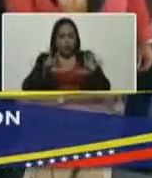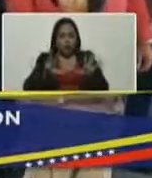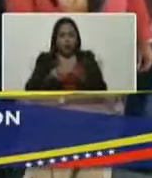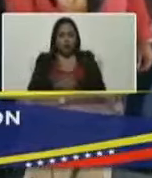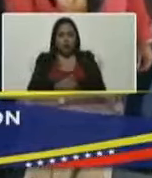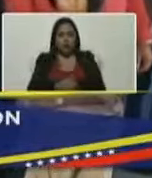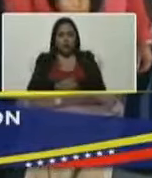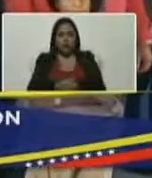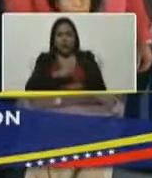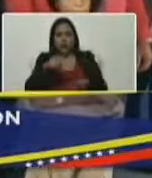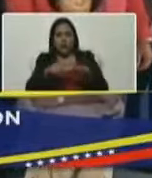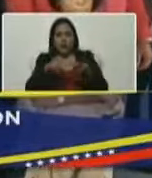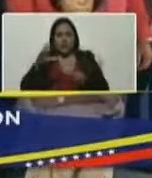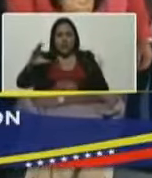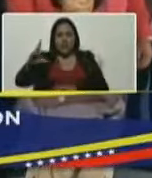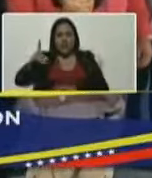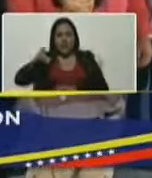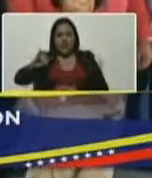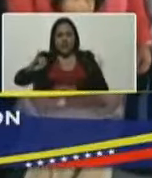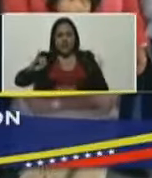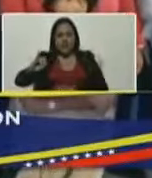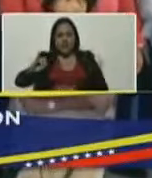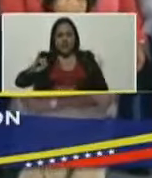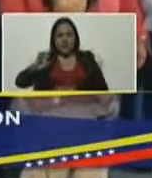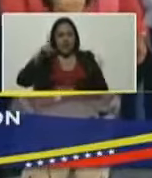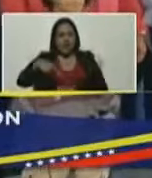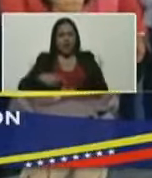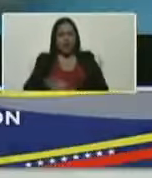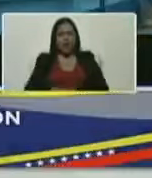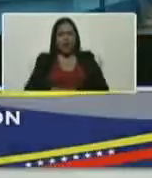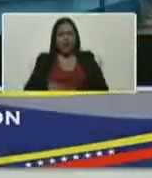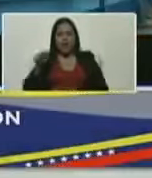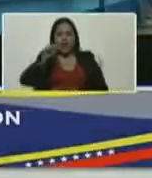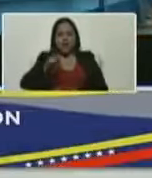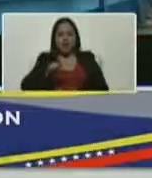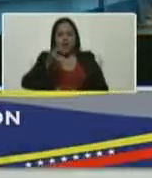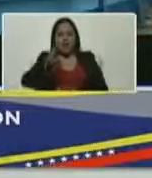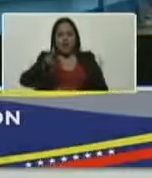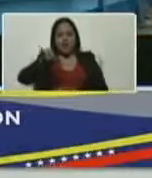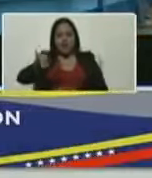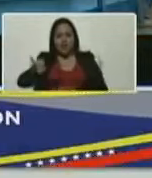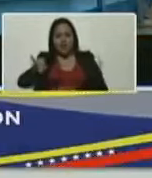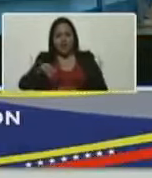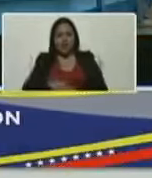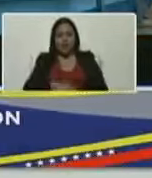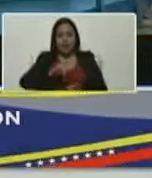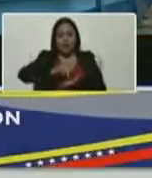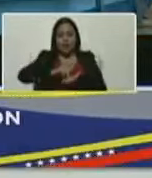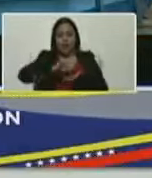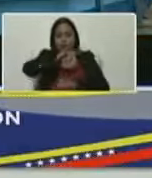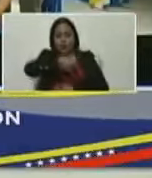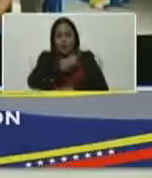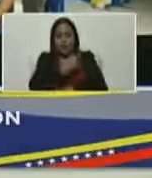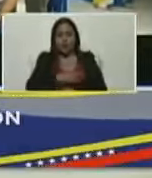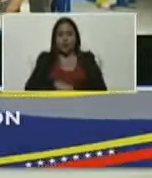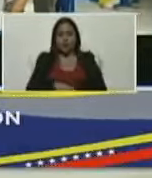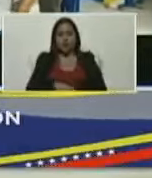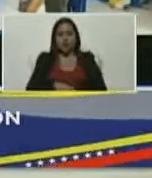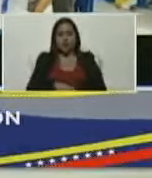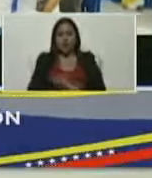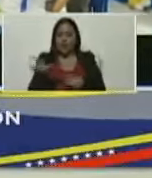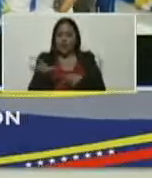El CDI y el SRI Los Olivos, de la Parroquia Universidad, de